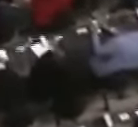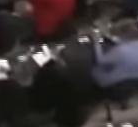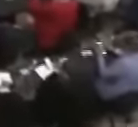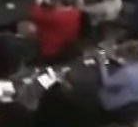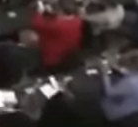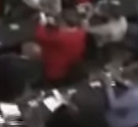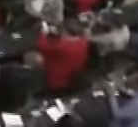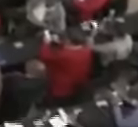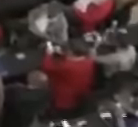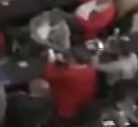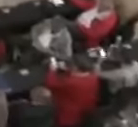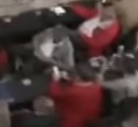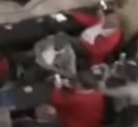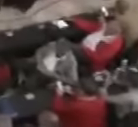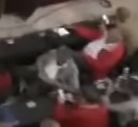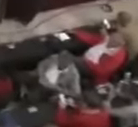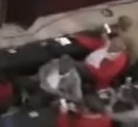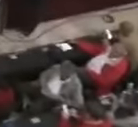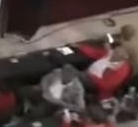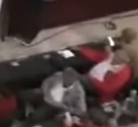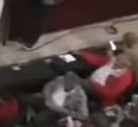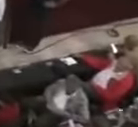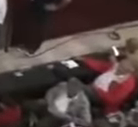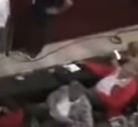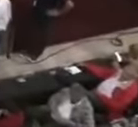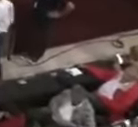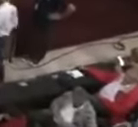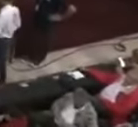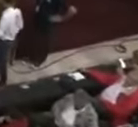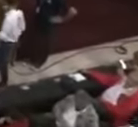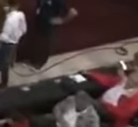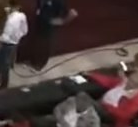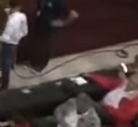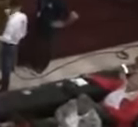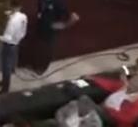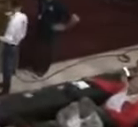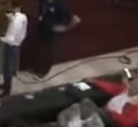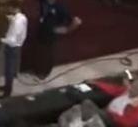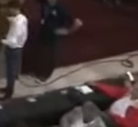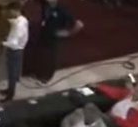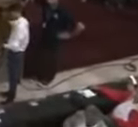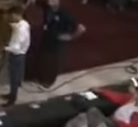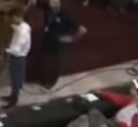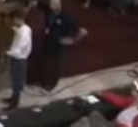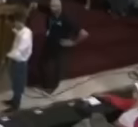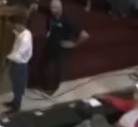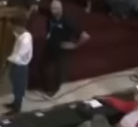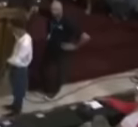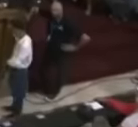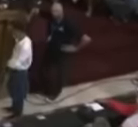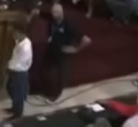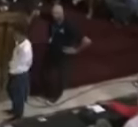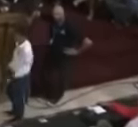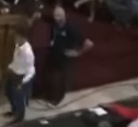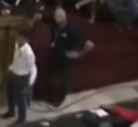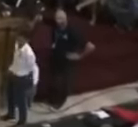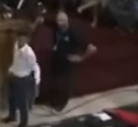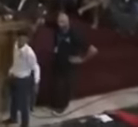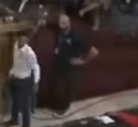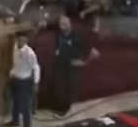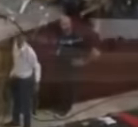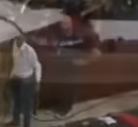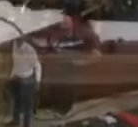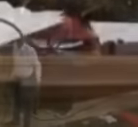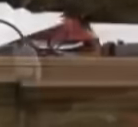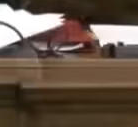organización social orientadas a participar en la solución de los problemas locales, así como en la garantía de los derechos